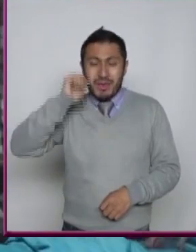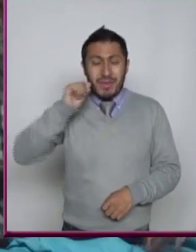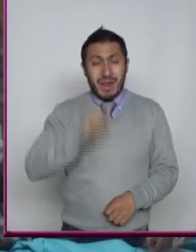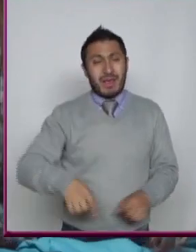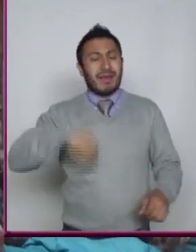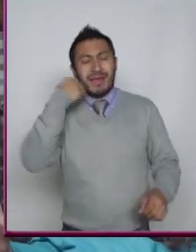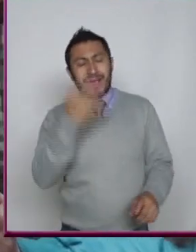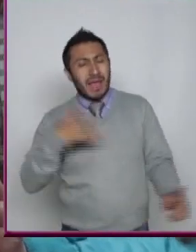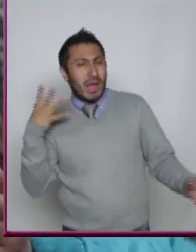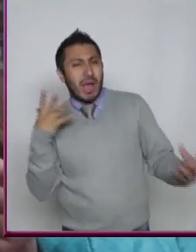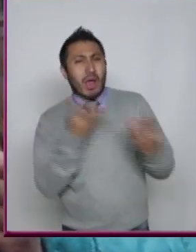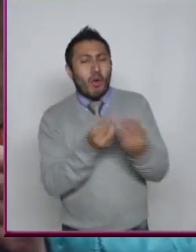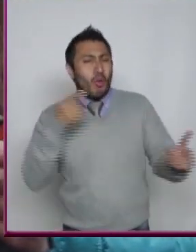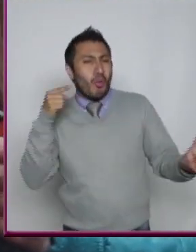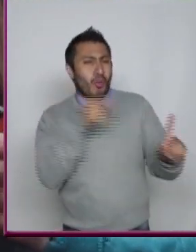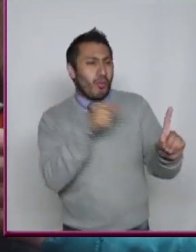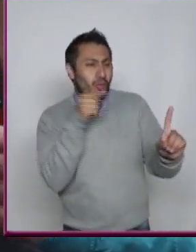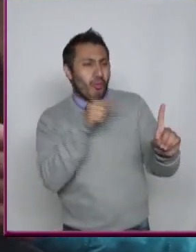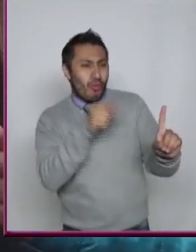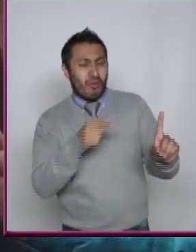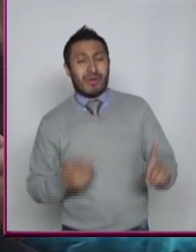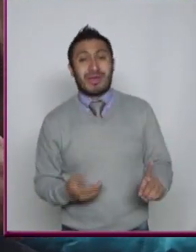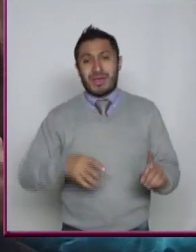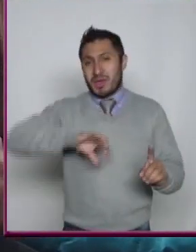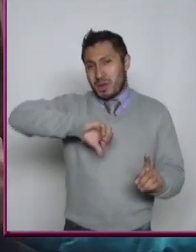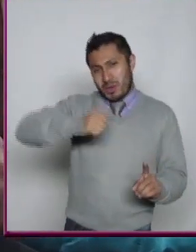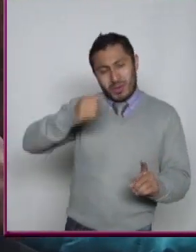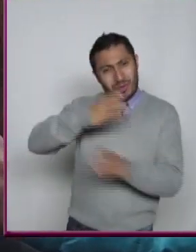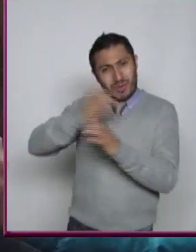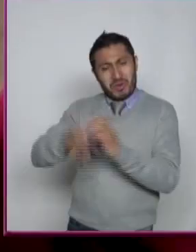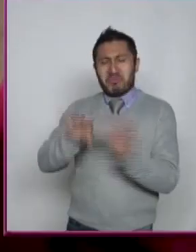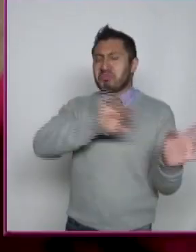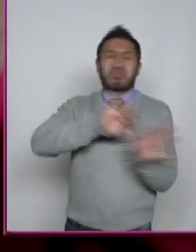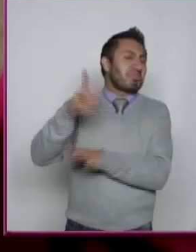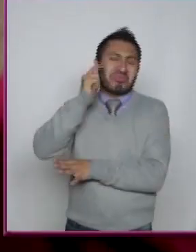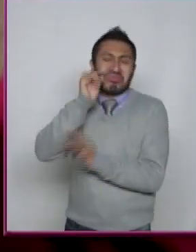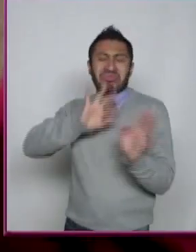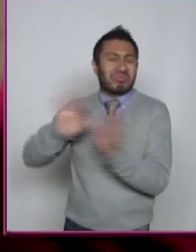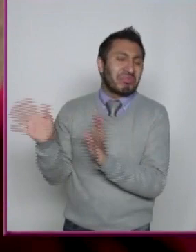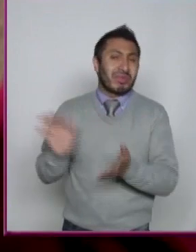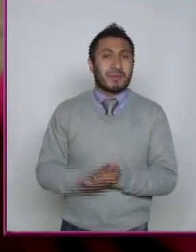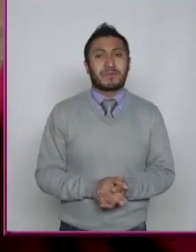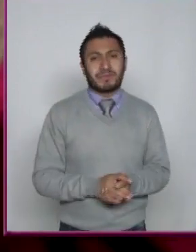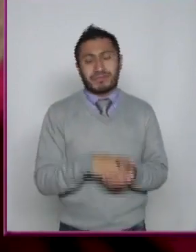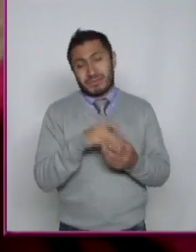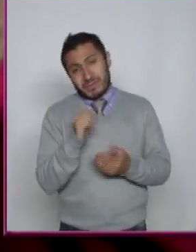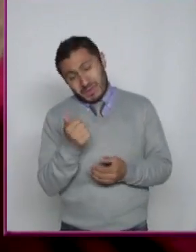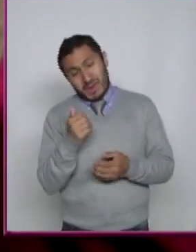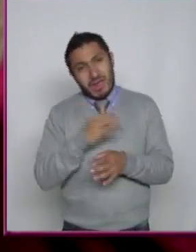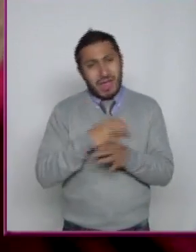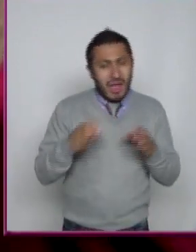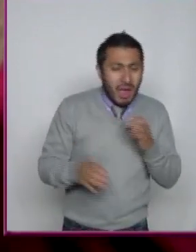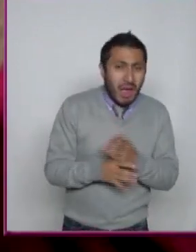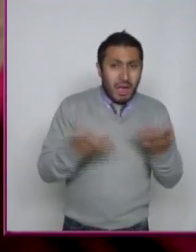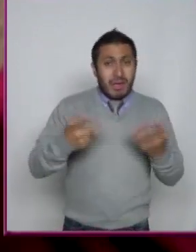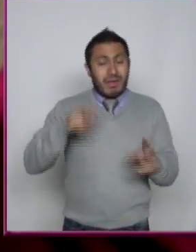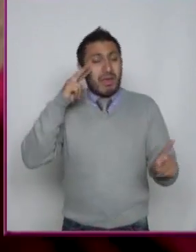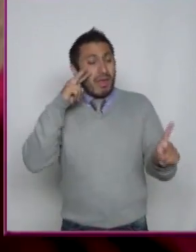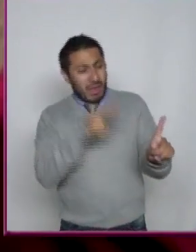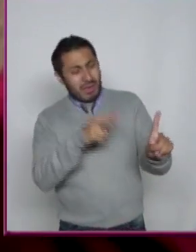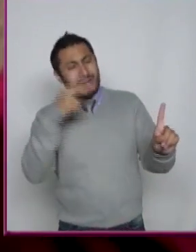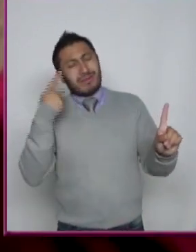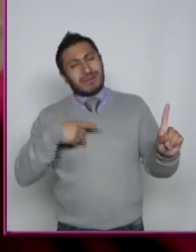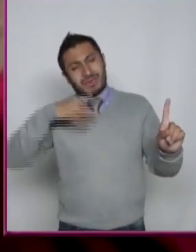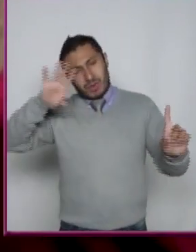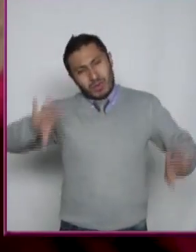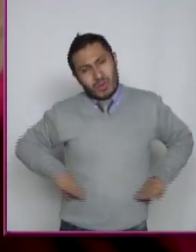persona, y el resto de las cosas no importan tanto, ¿no? Otra cosa es que vemos a esta persona con todas